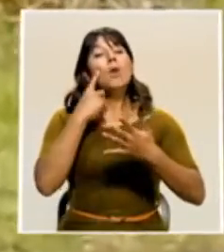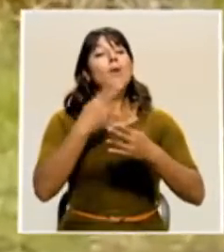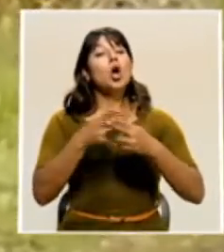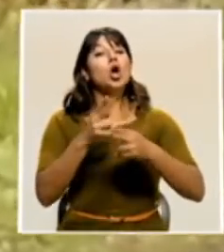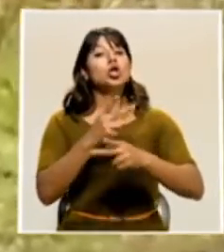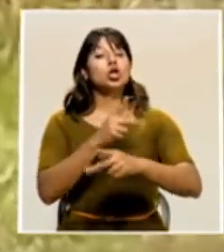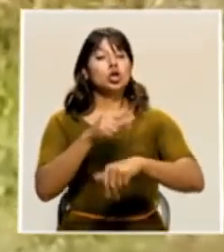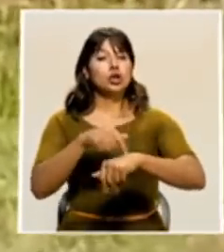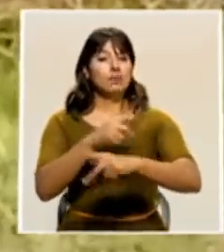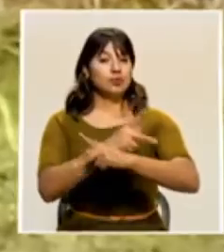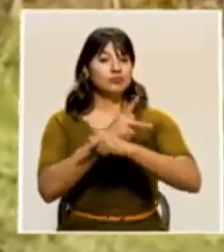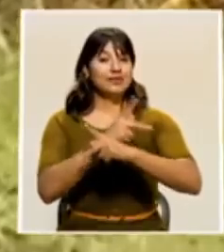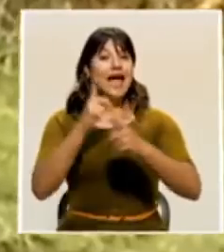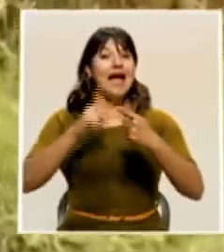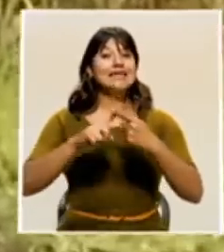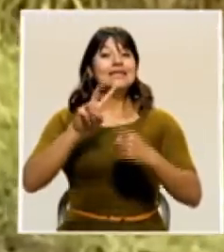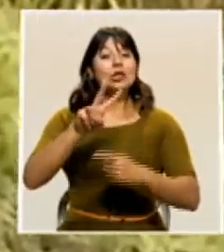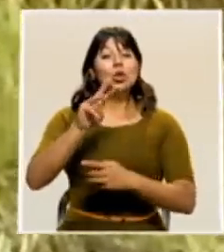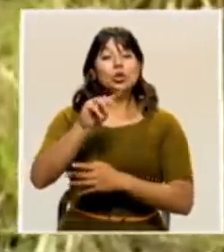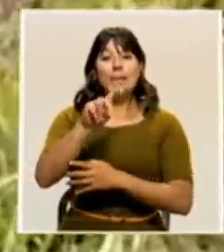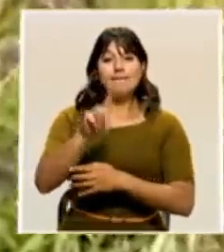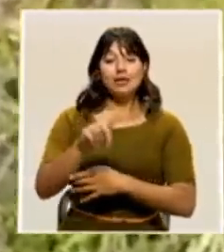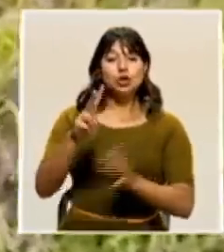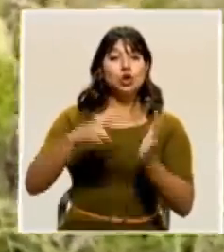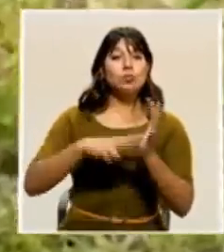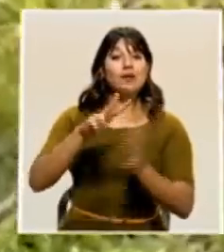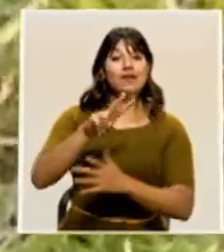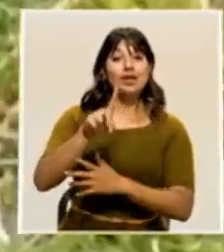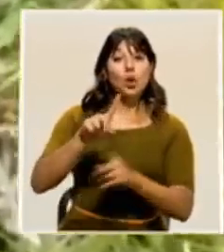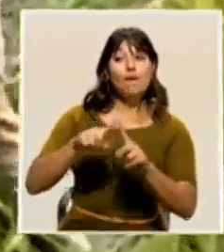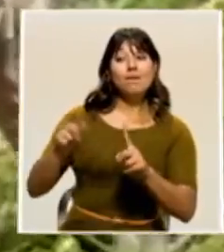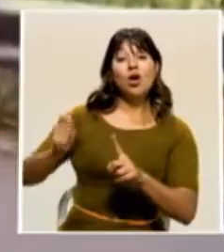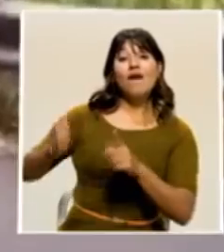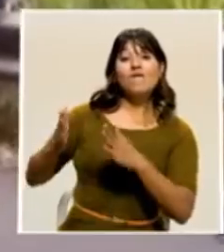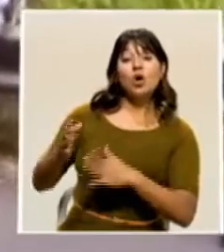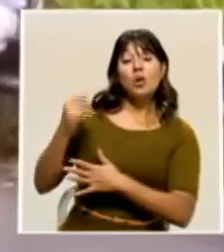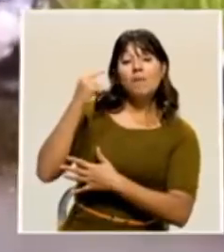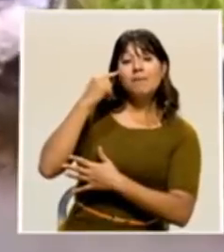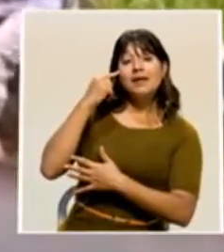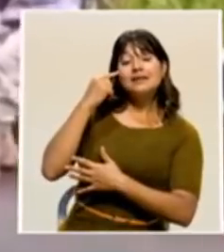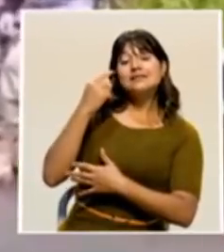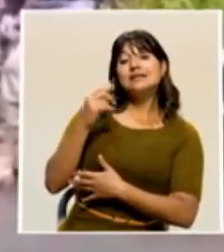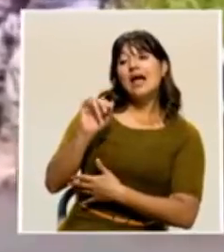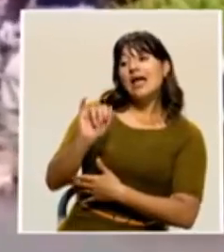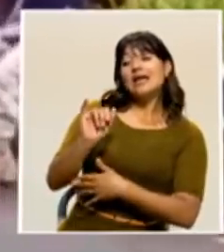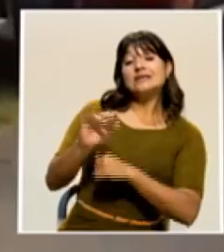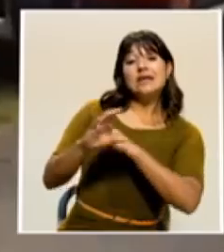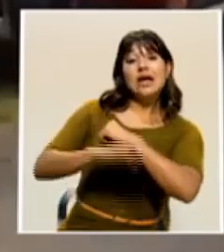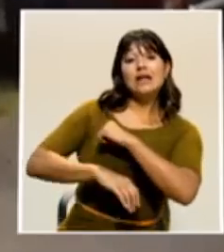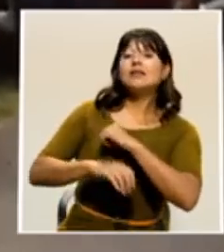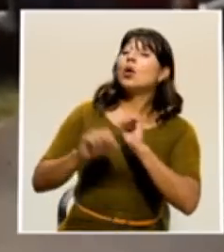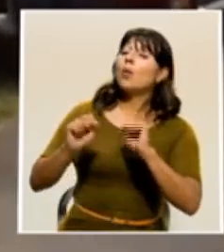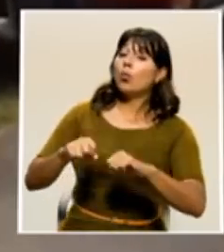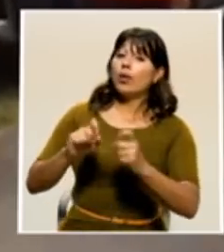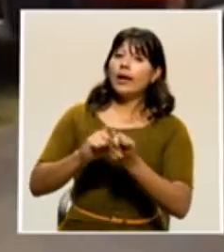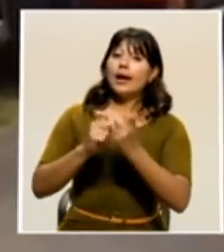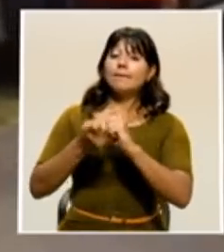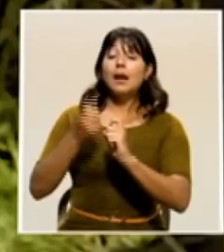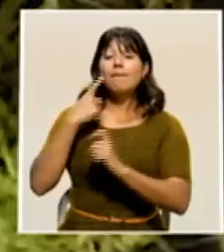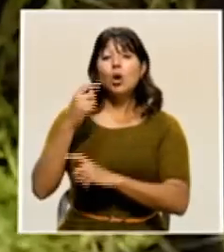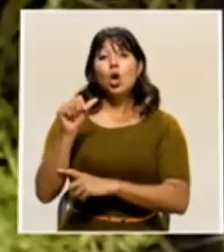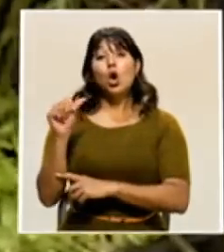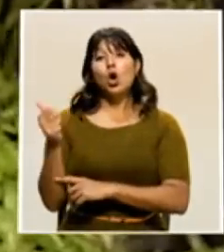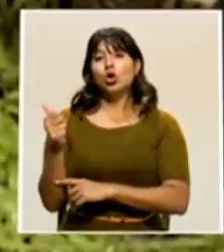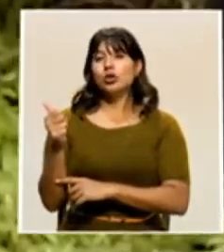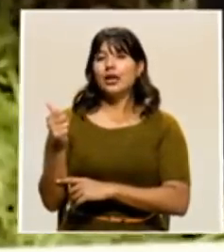marzo del 2021. Sin embargo, su abogado considera que estas pueden ser cambiadas por otras